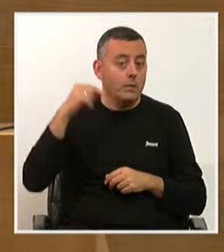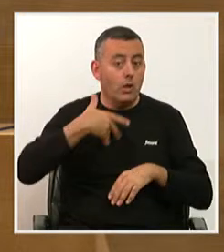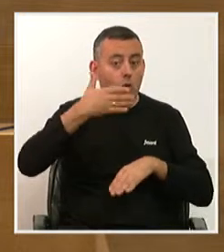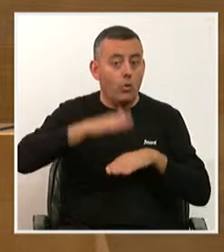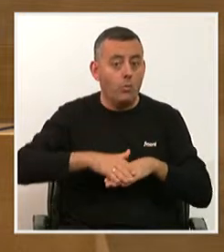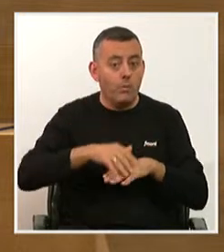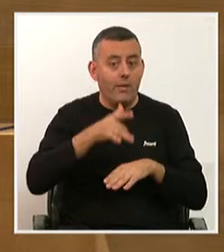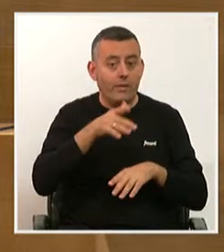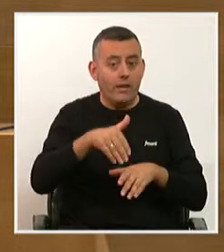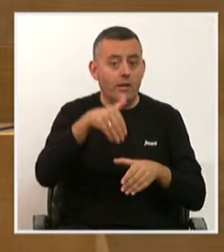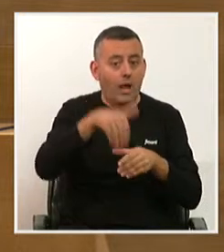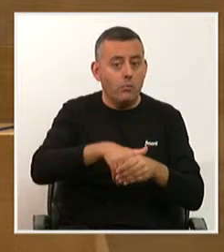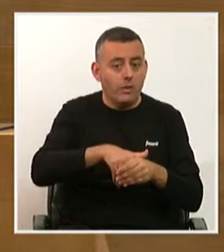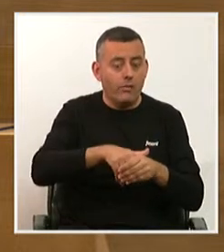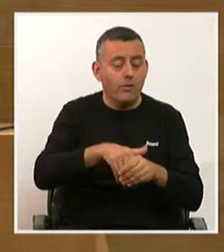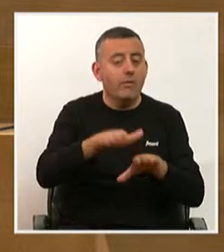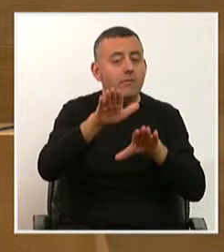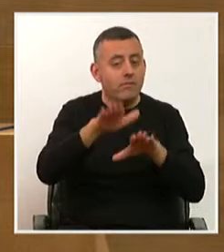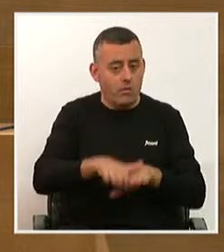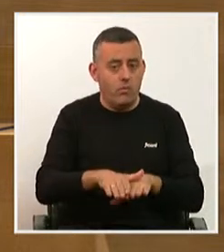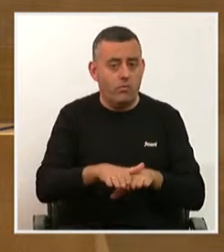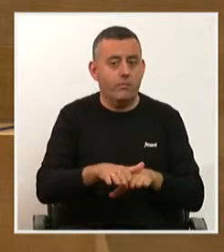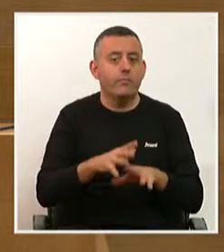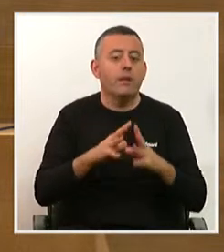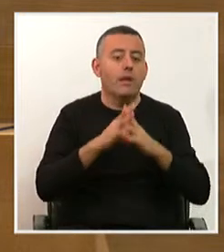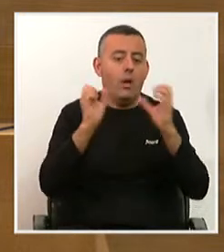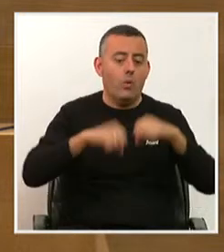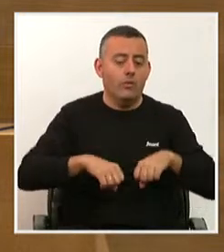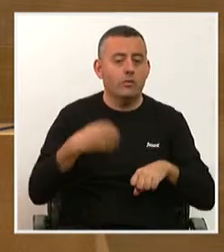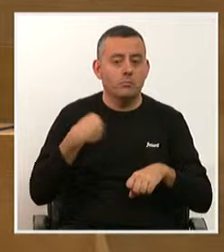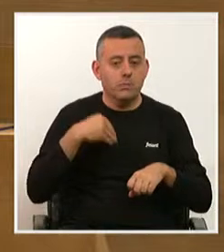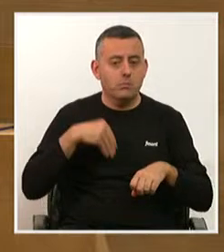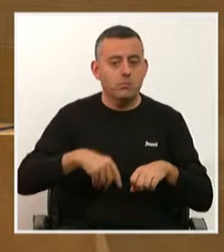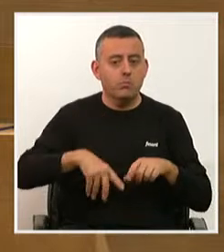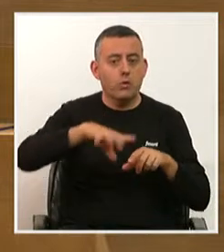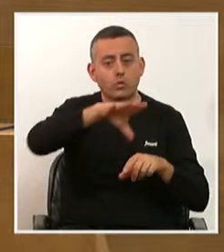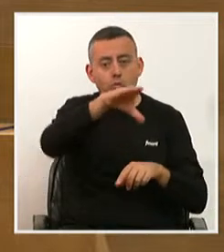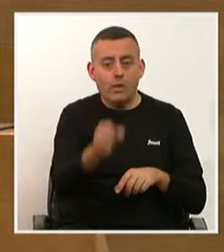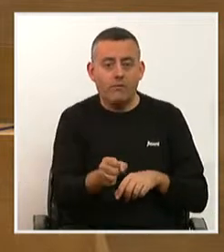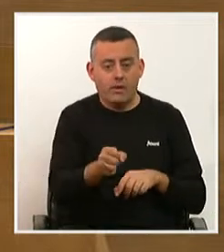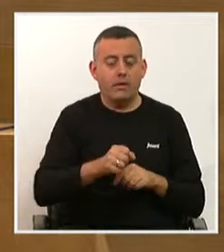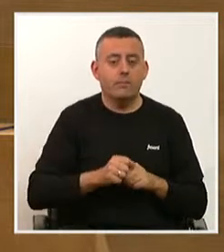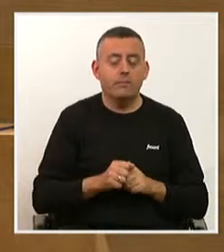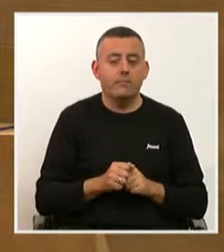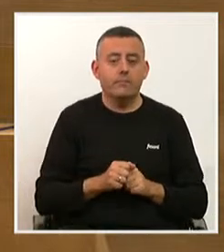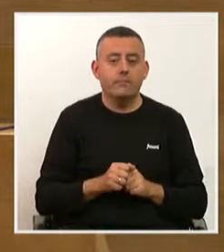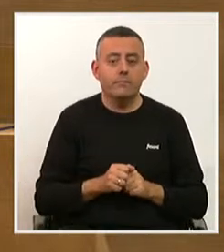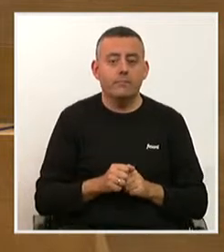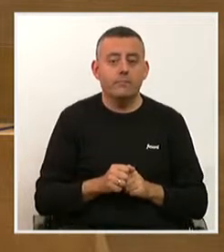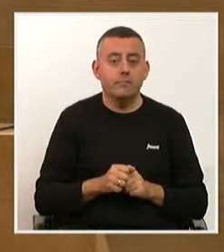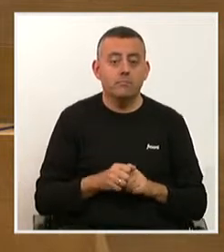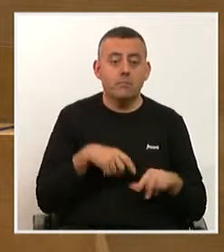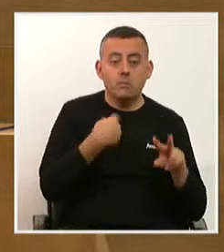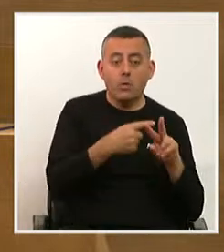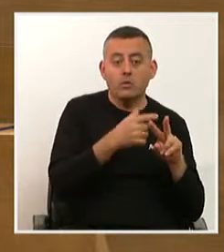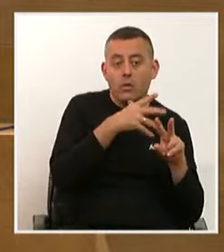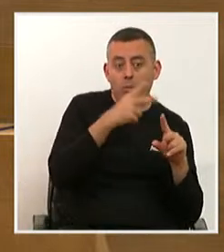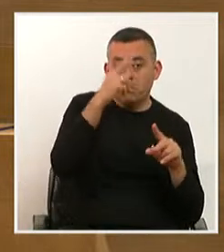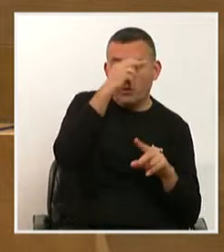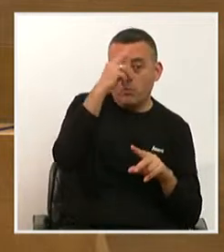aor del comercial como de Sudáfrica vo estar preocup internacional